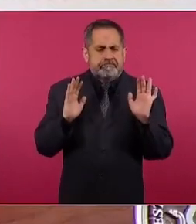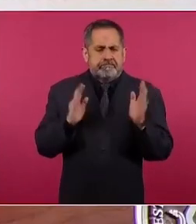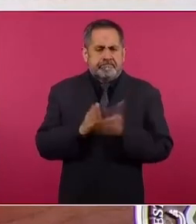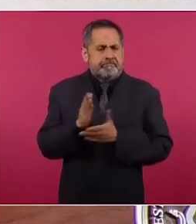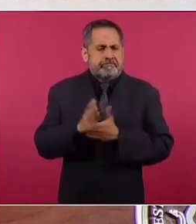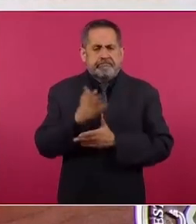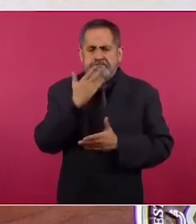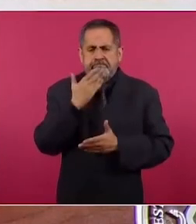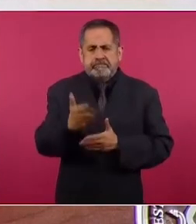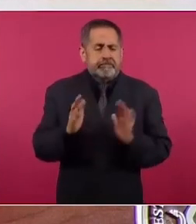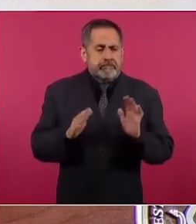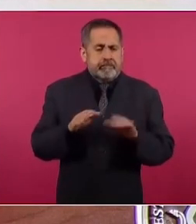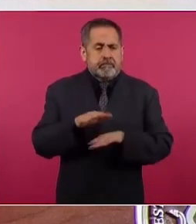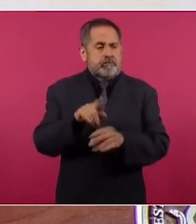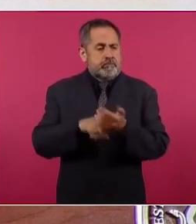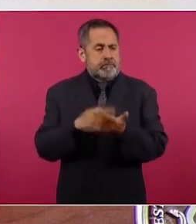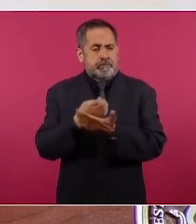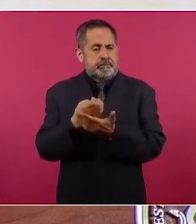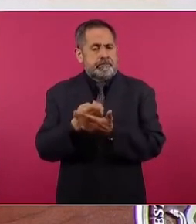en materia económica.